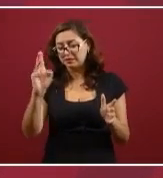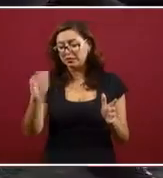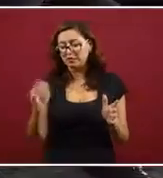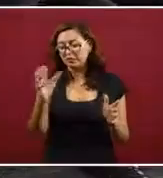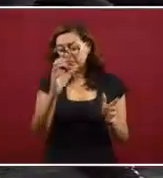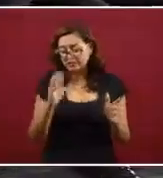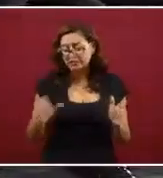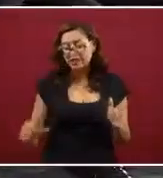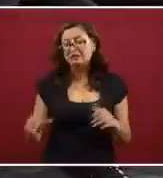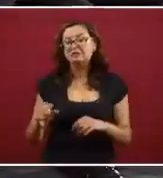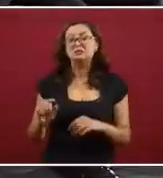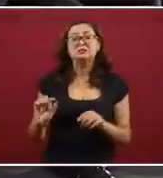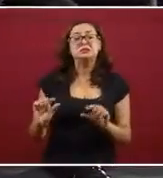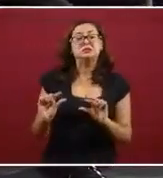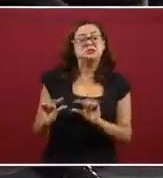de los periódicos.